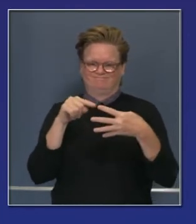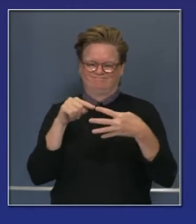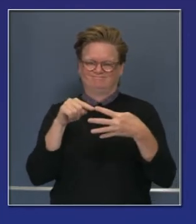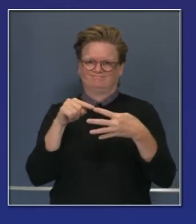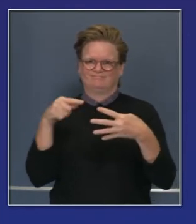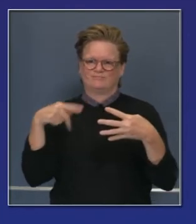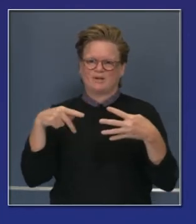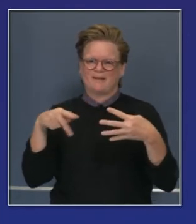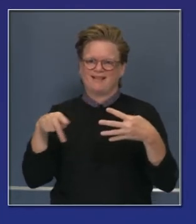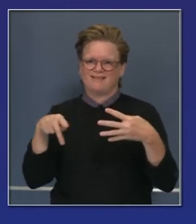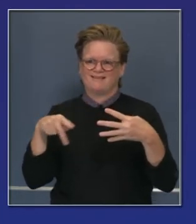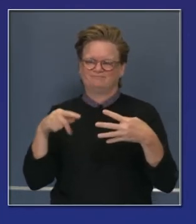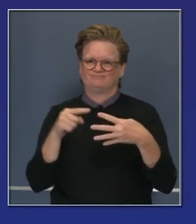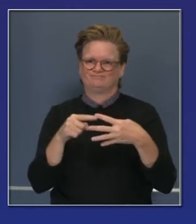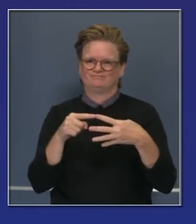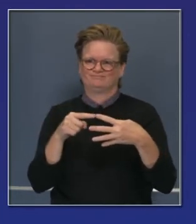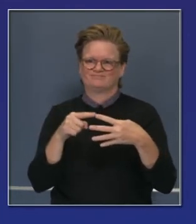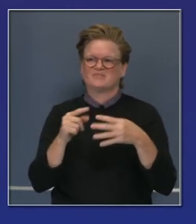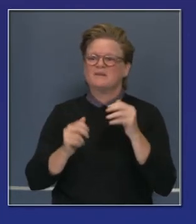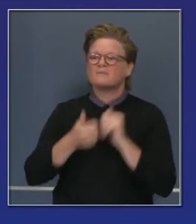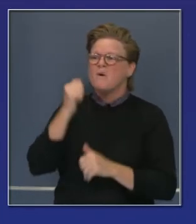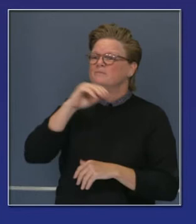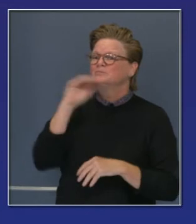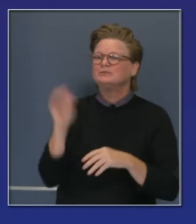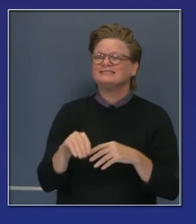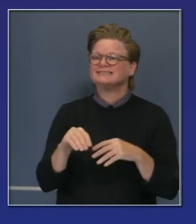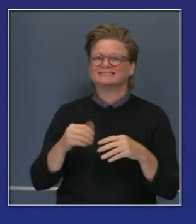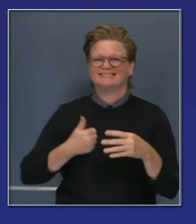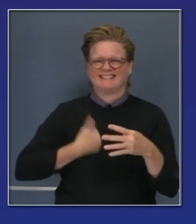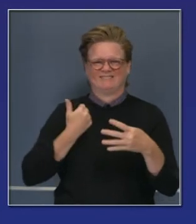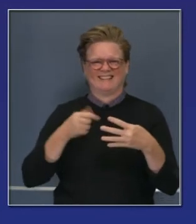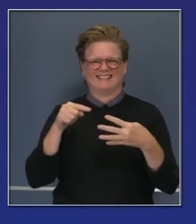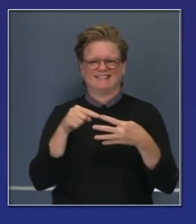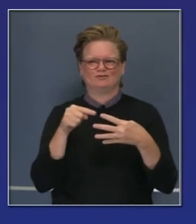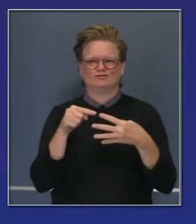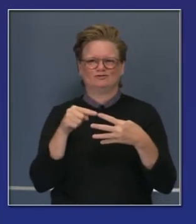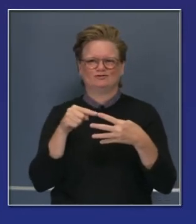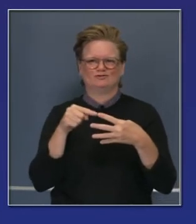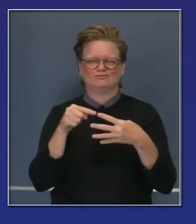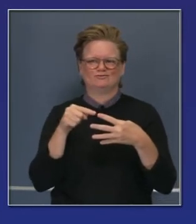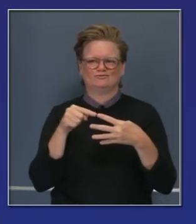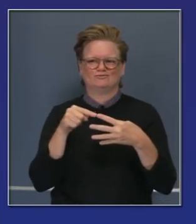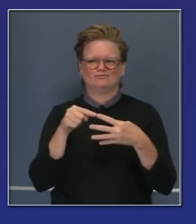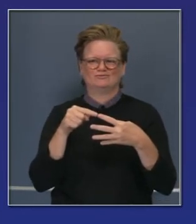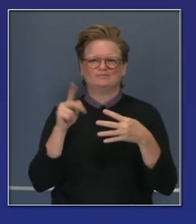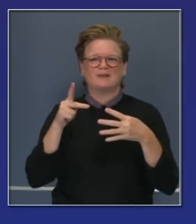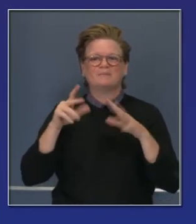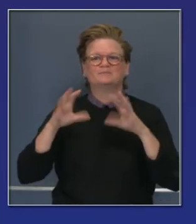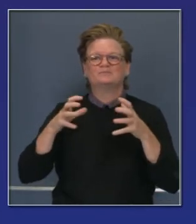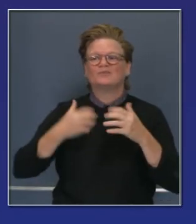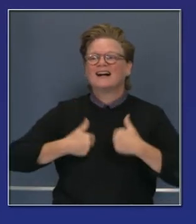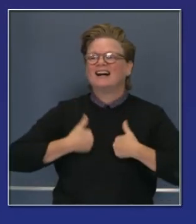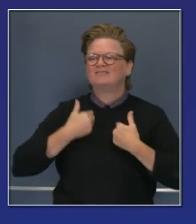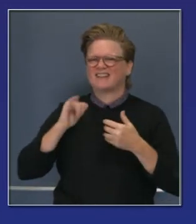ahora. 87% de la población, 12% en el rojo,